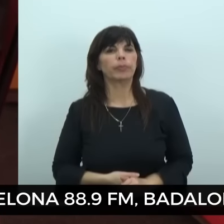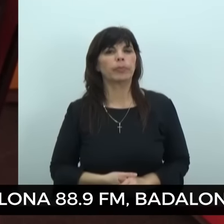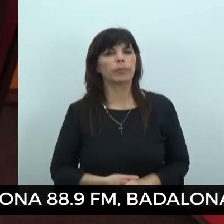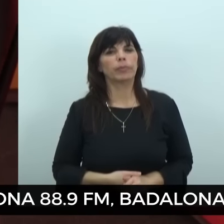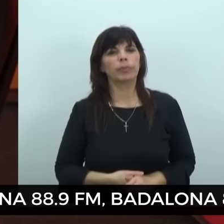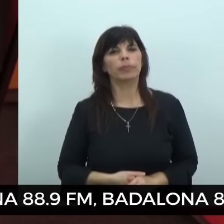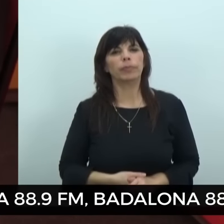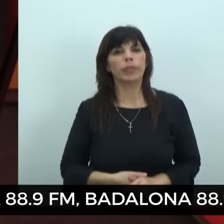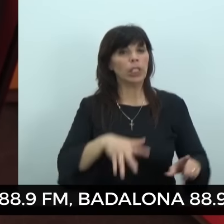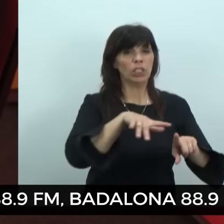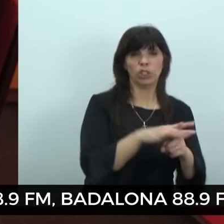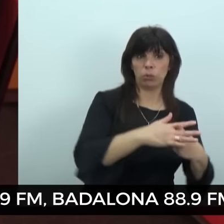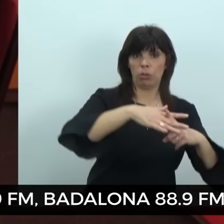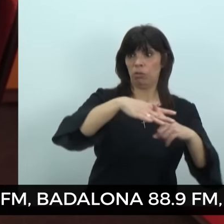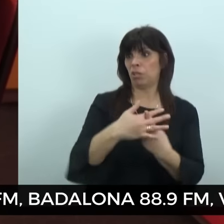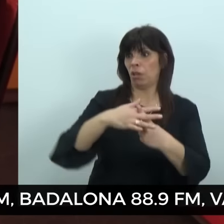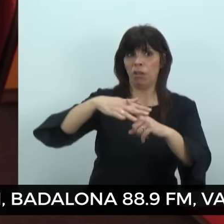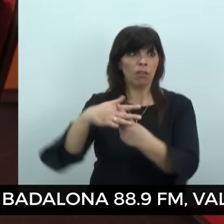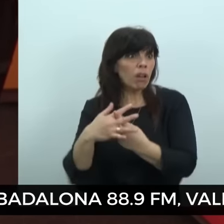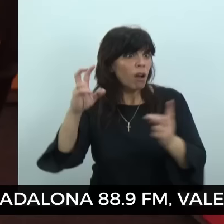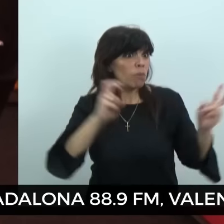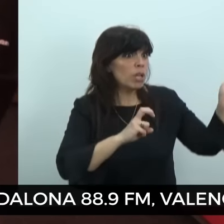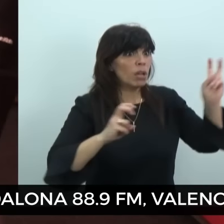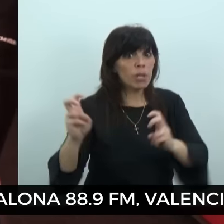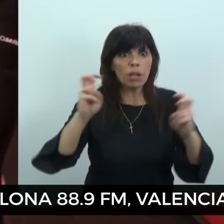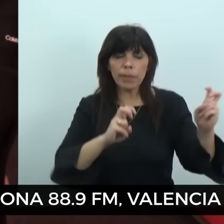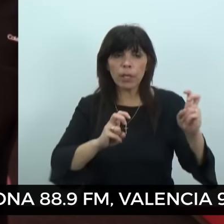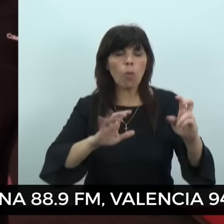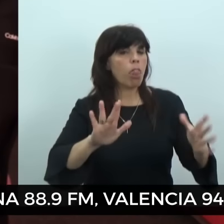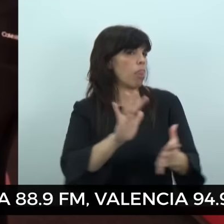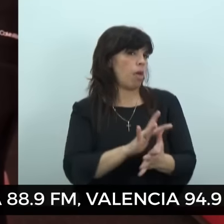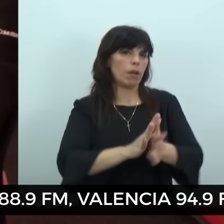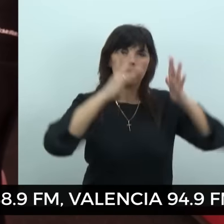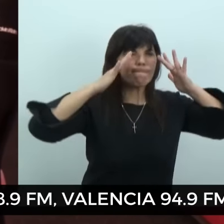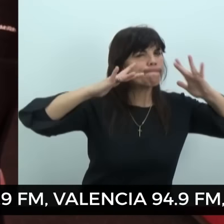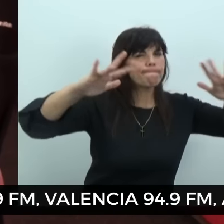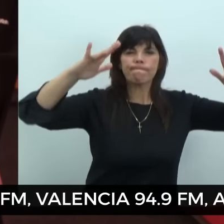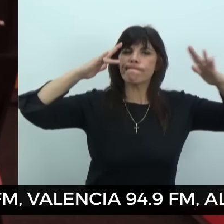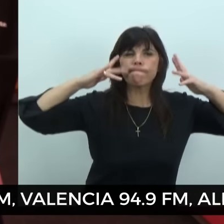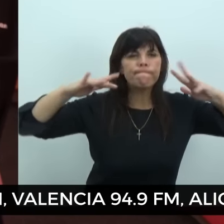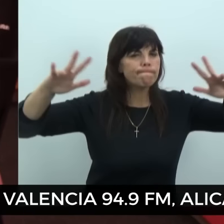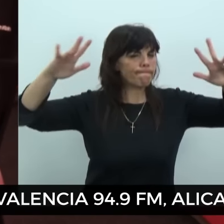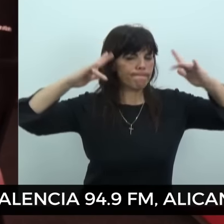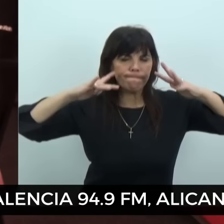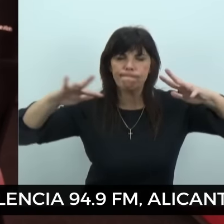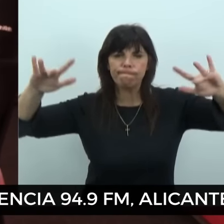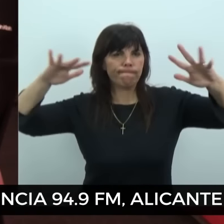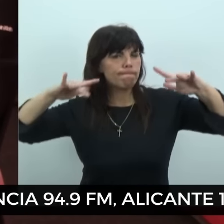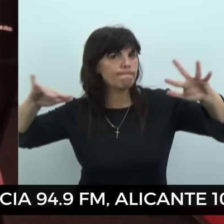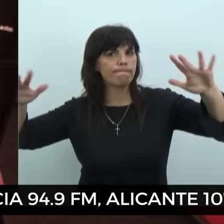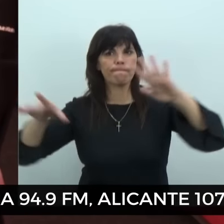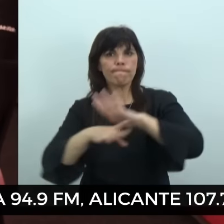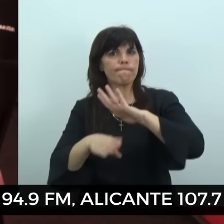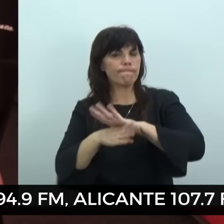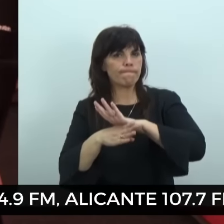pase lo que pase, no dejes de soñar, por el amor de Dios. No dejes de